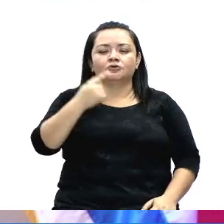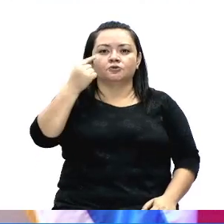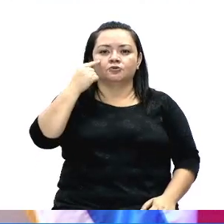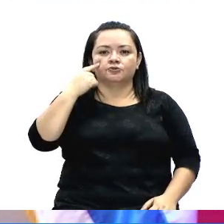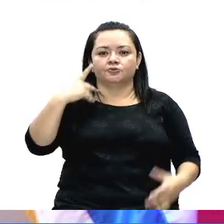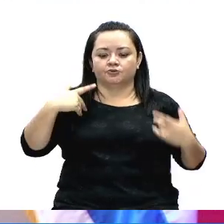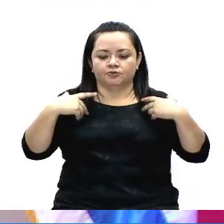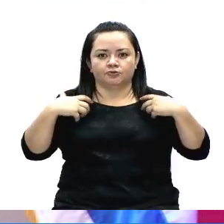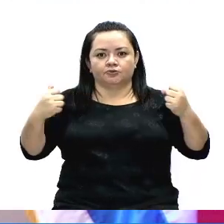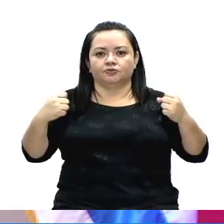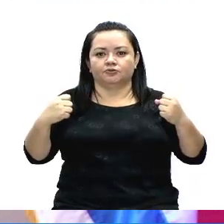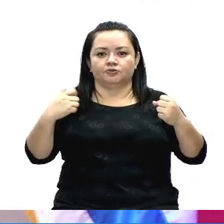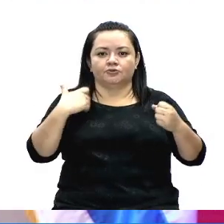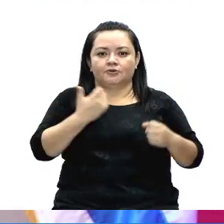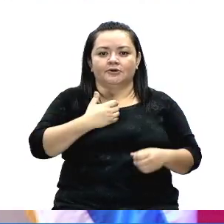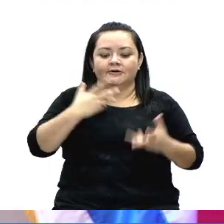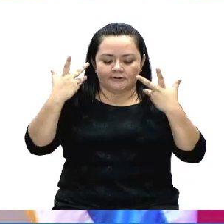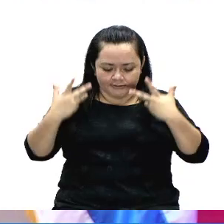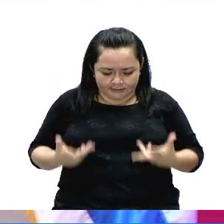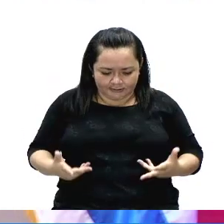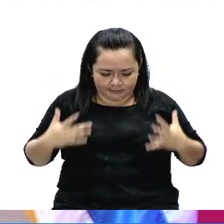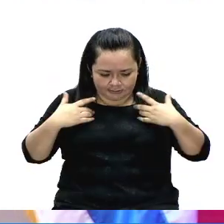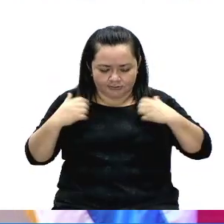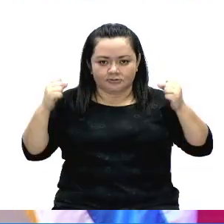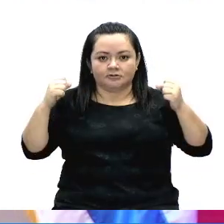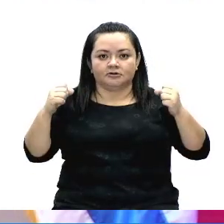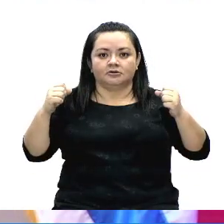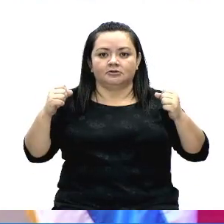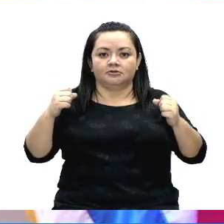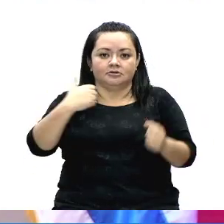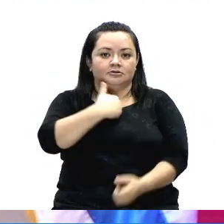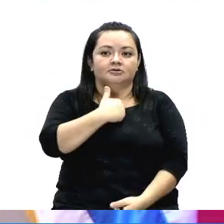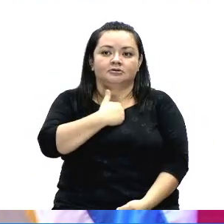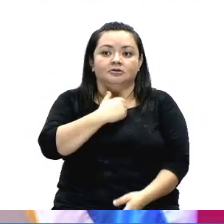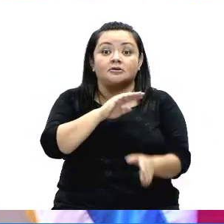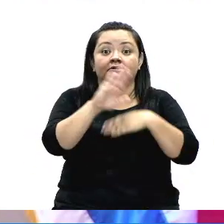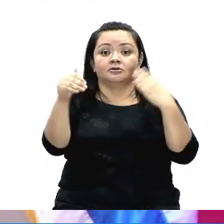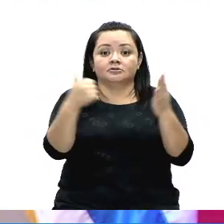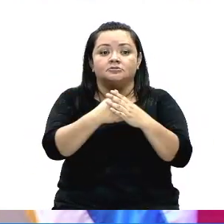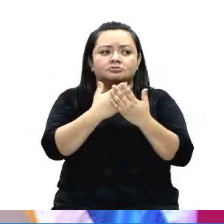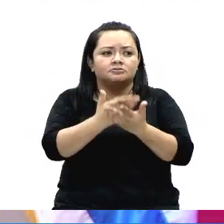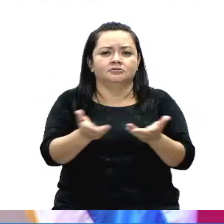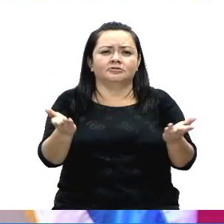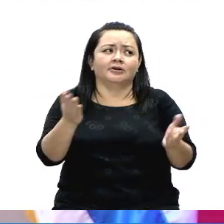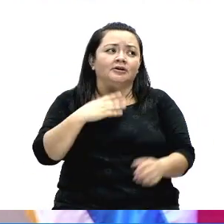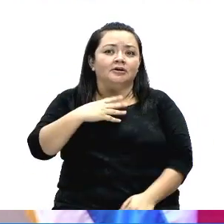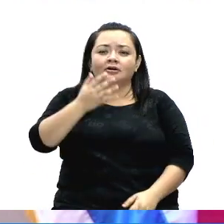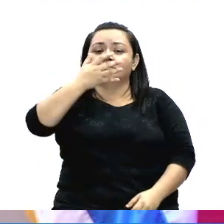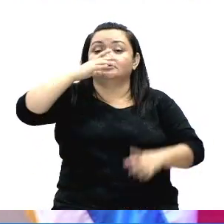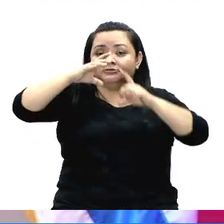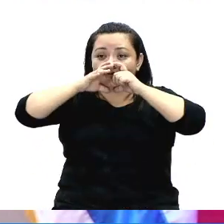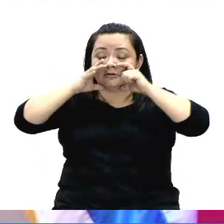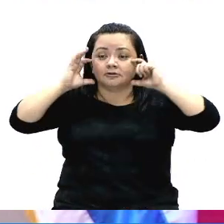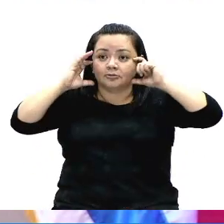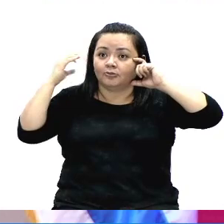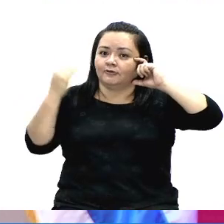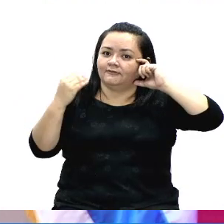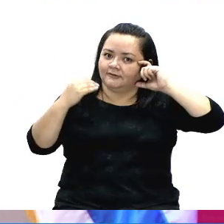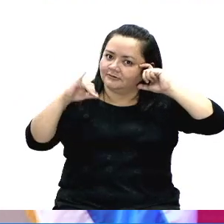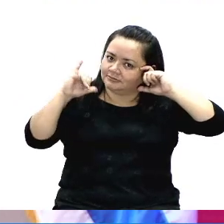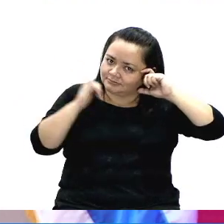que guardemos nuestro ser que guardemos propiamente todo aquello que me he puesto la mascarilla y por favor no se la